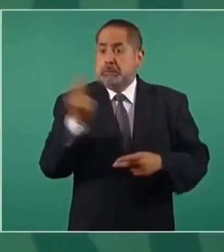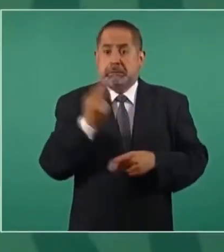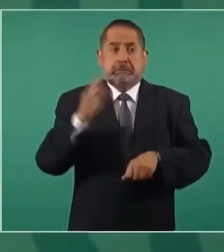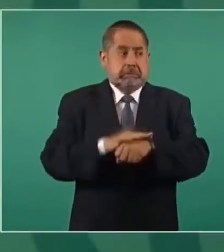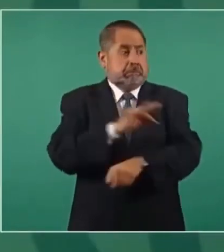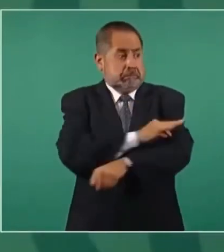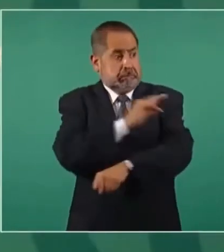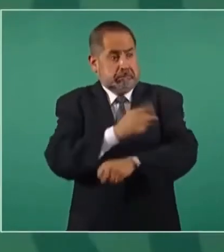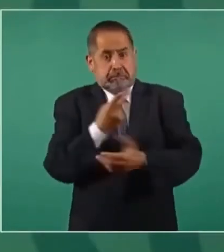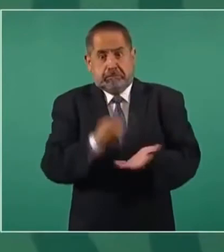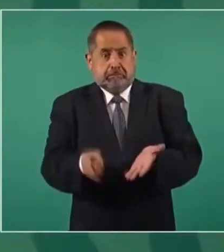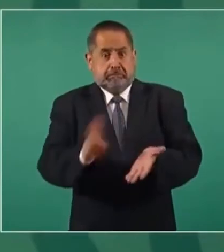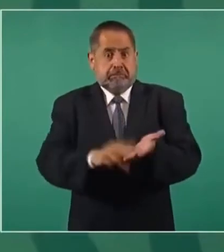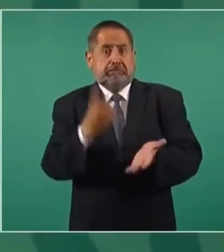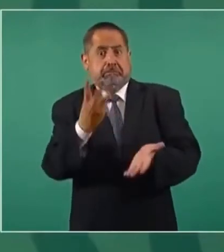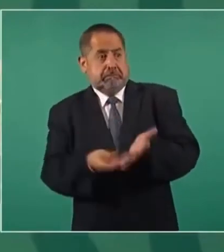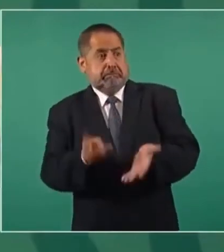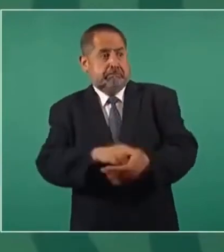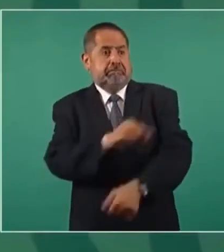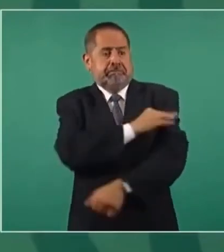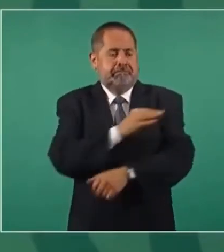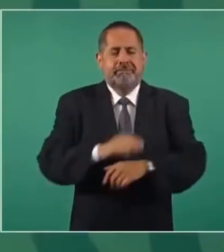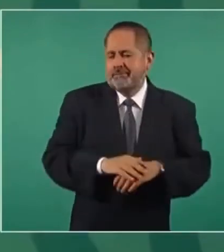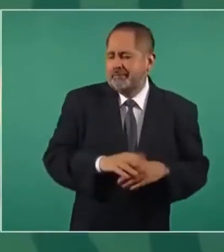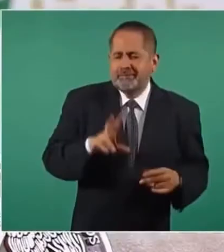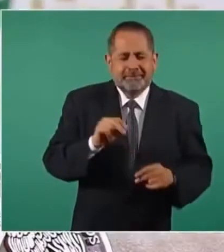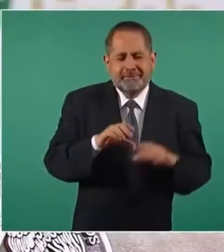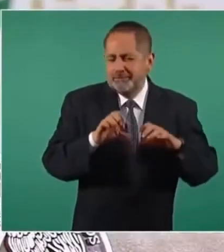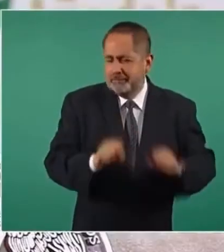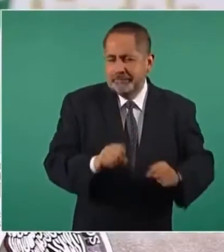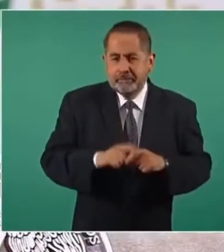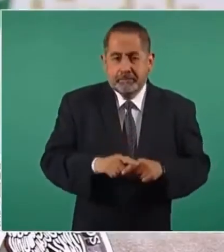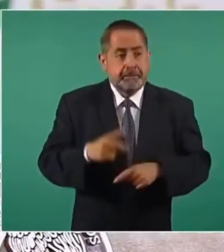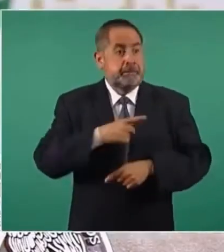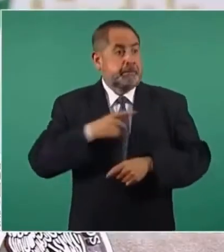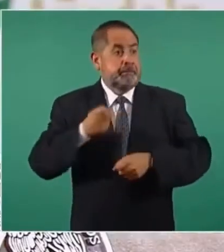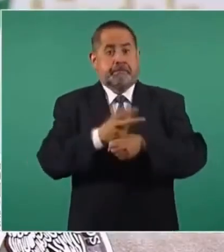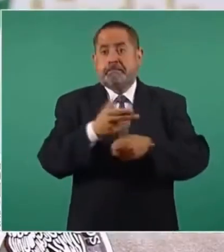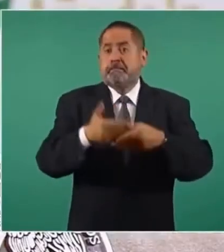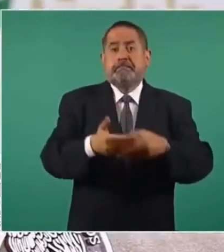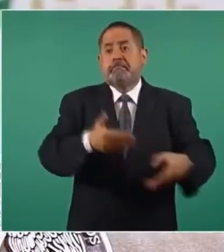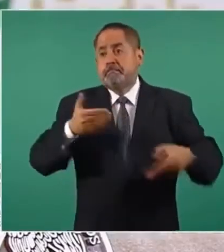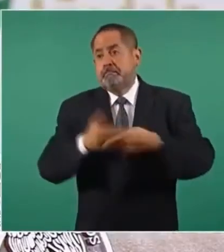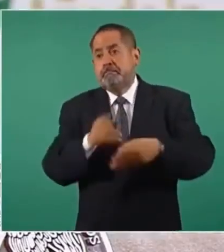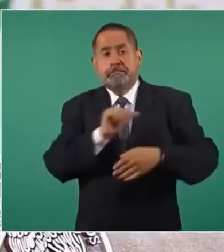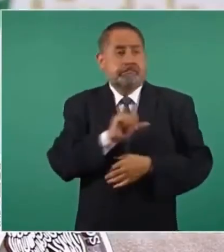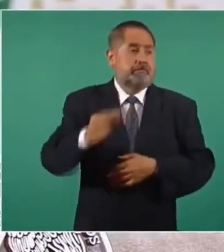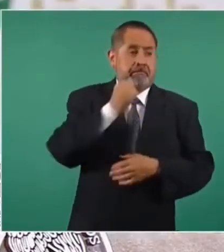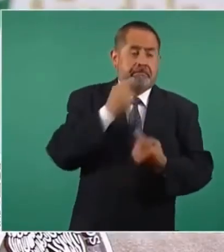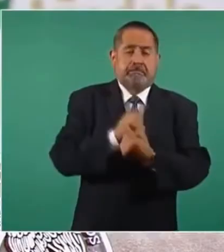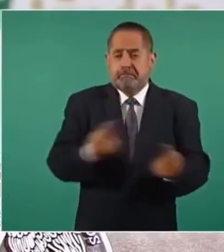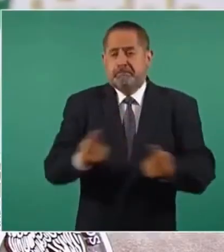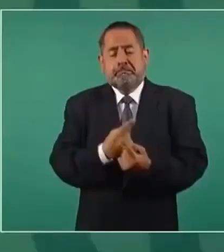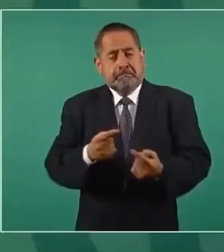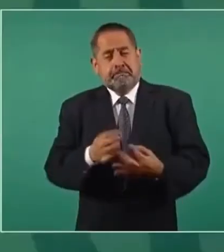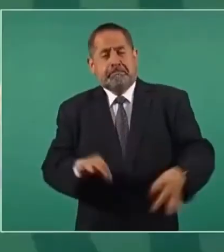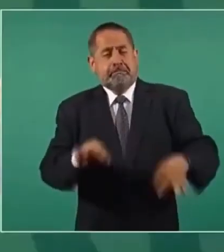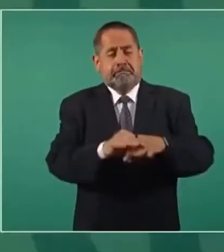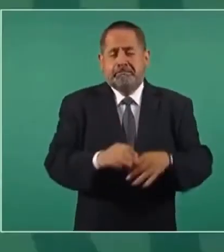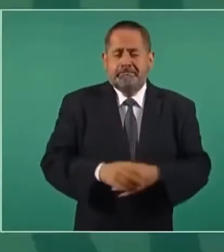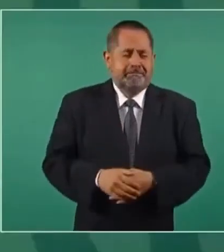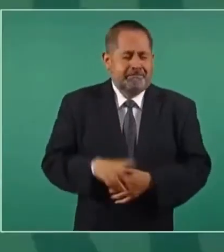no es el caso, como la idea de que hay que anticipar la vacunación en forma generalizada a niñas, niños y adolescentes